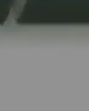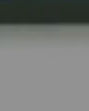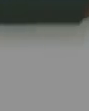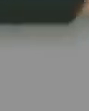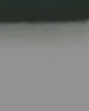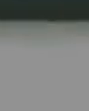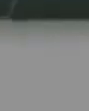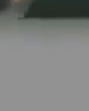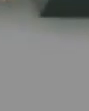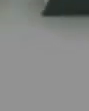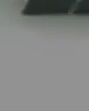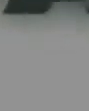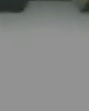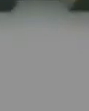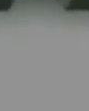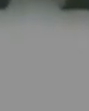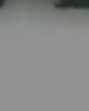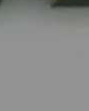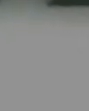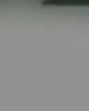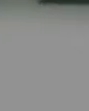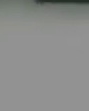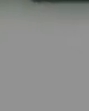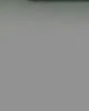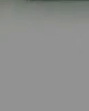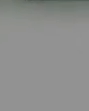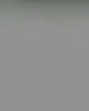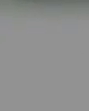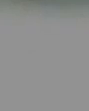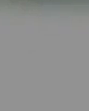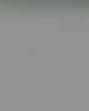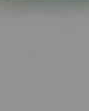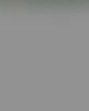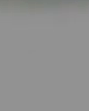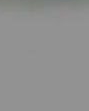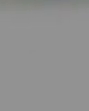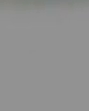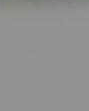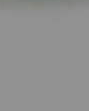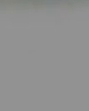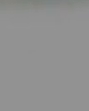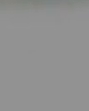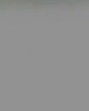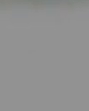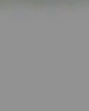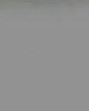Programa especial.